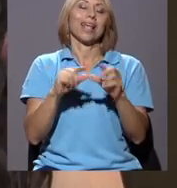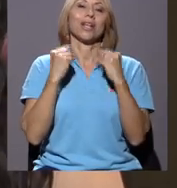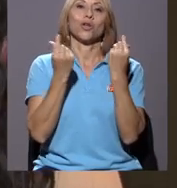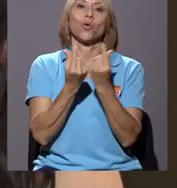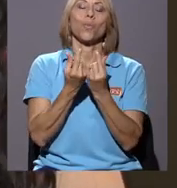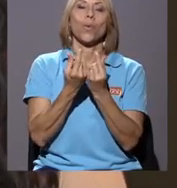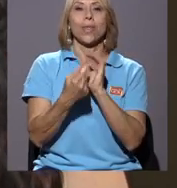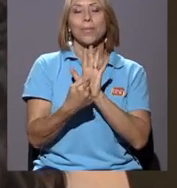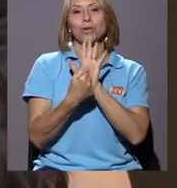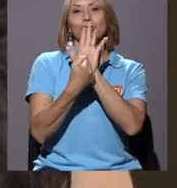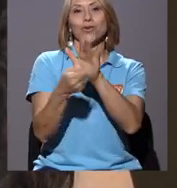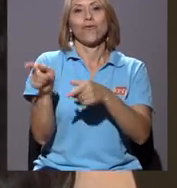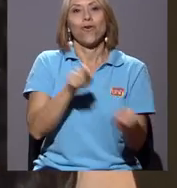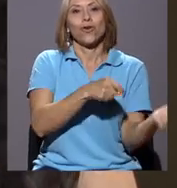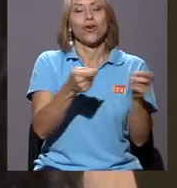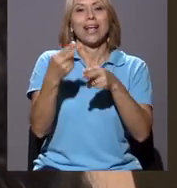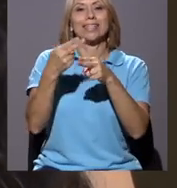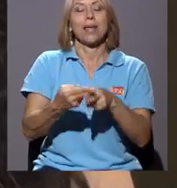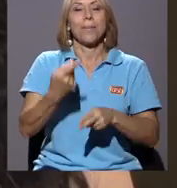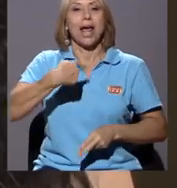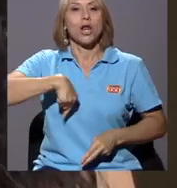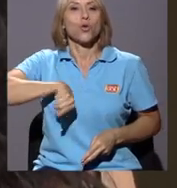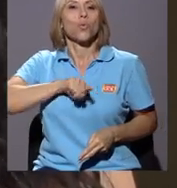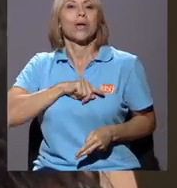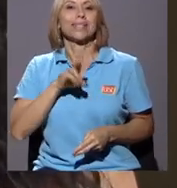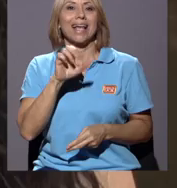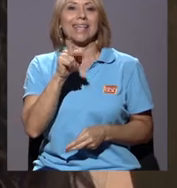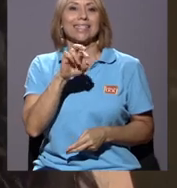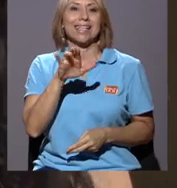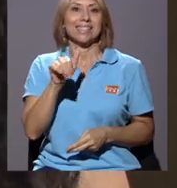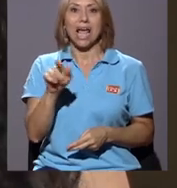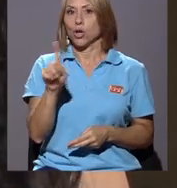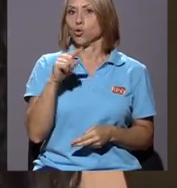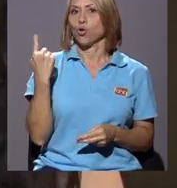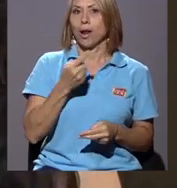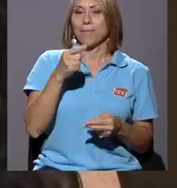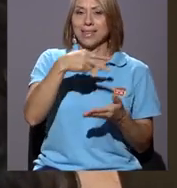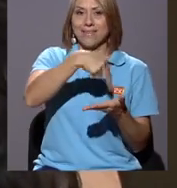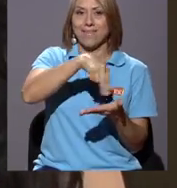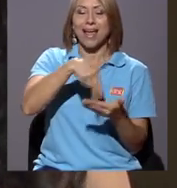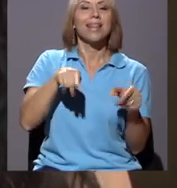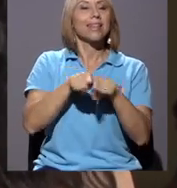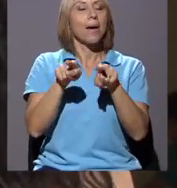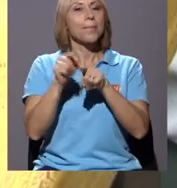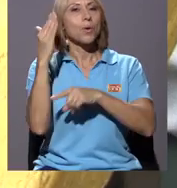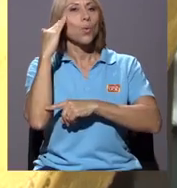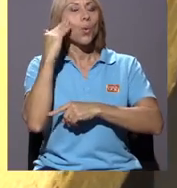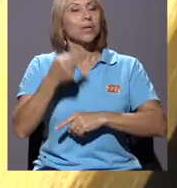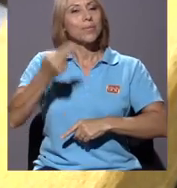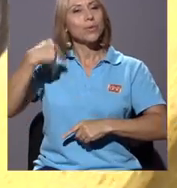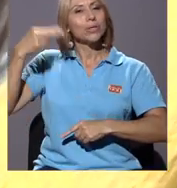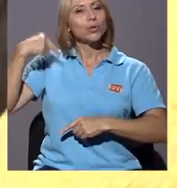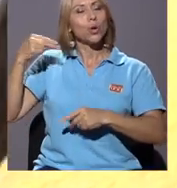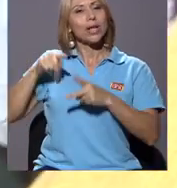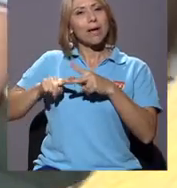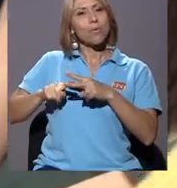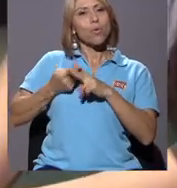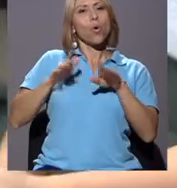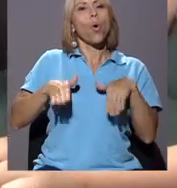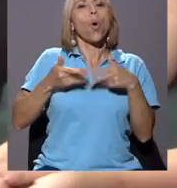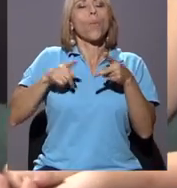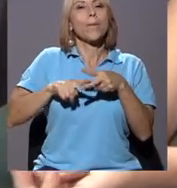Esencia, una identidad, una cultura que no solo se dé desde el baile, sino desde el conocimiento histórico de nuestras raíces como